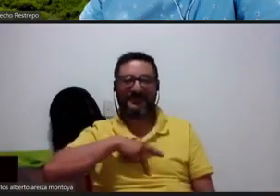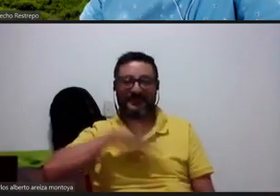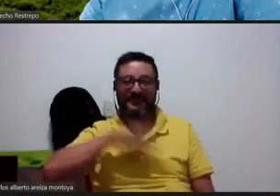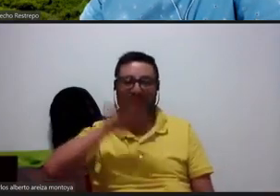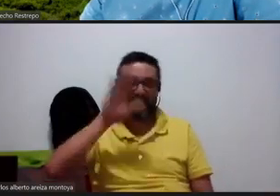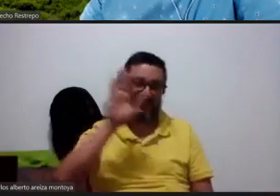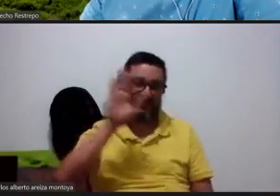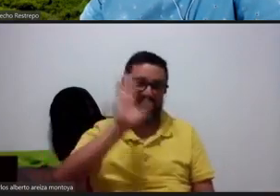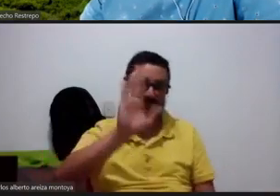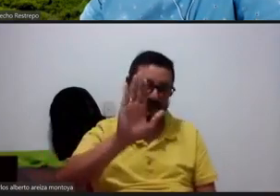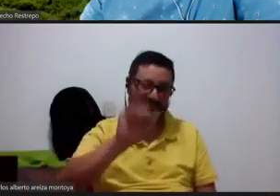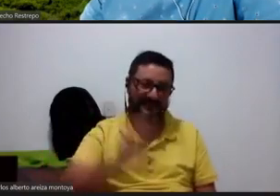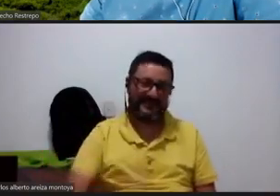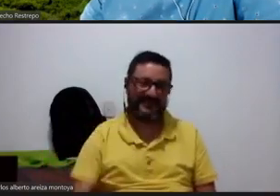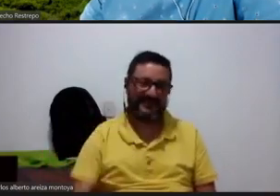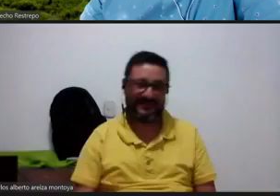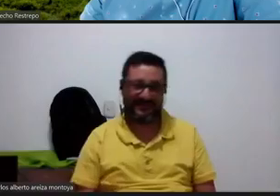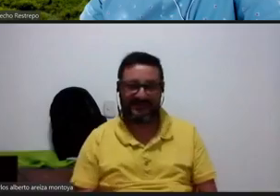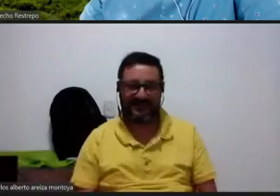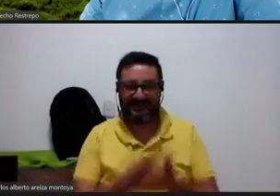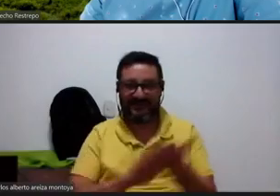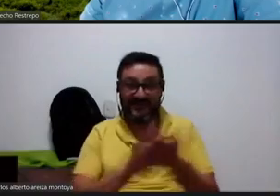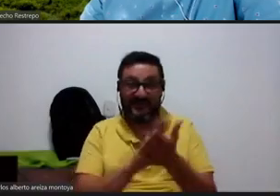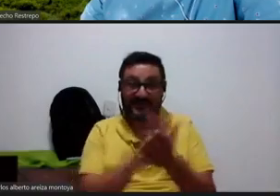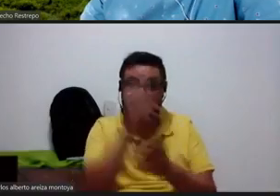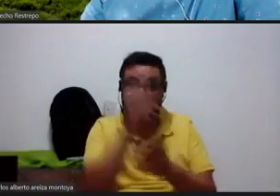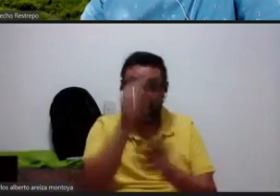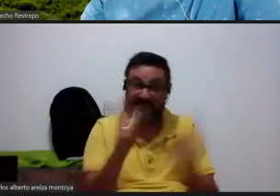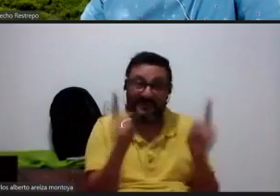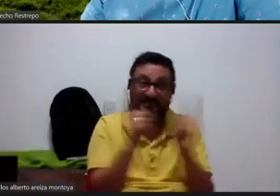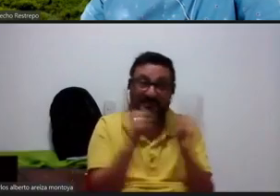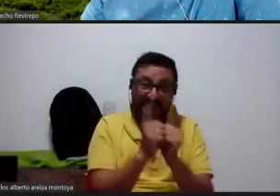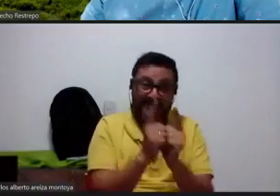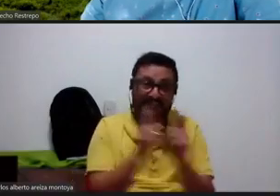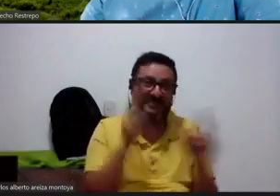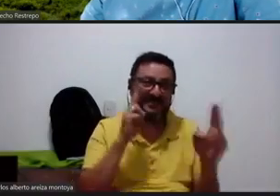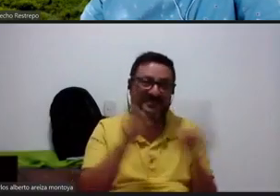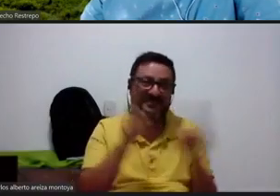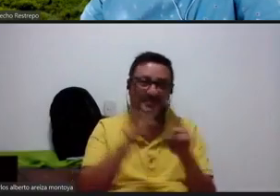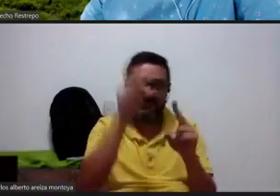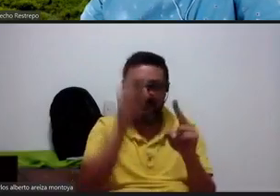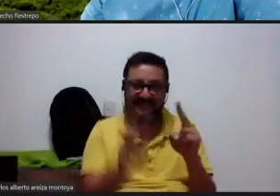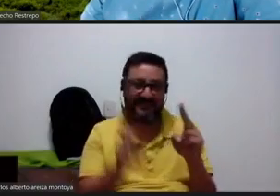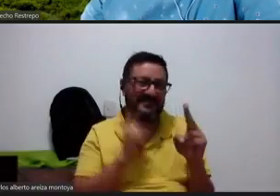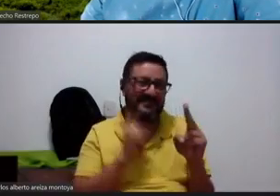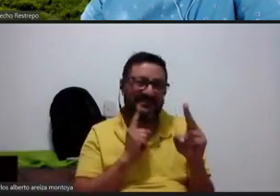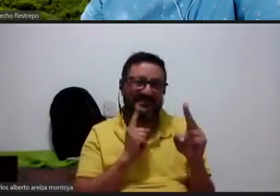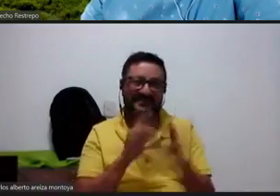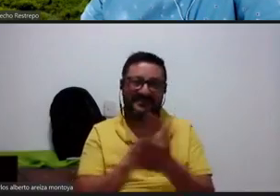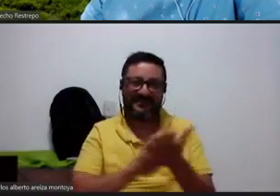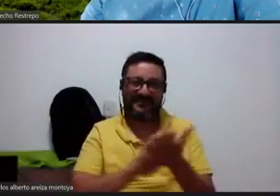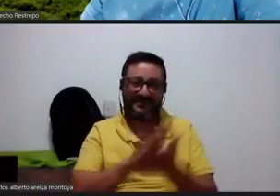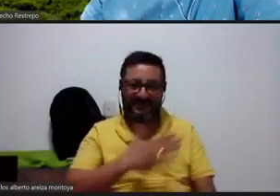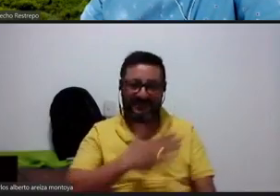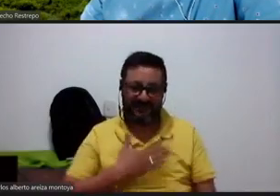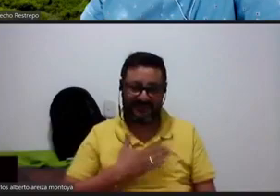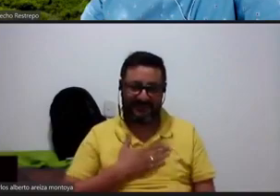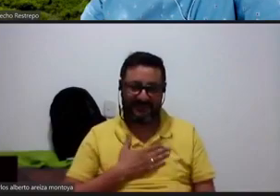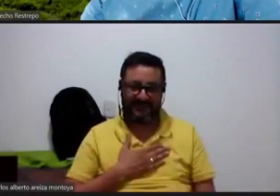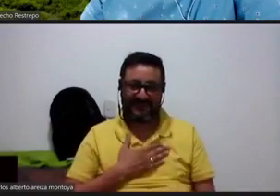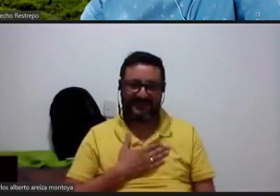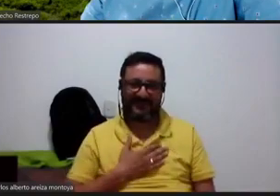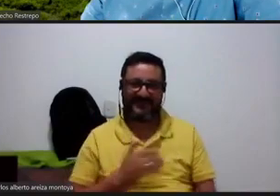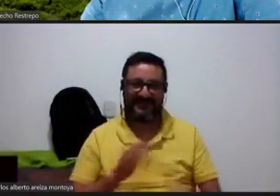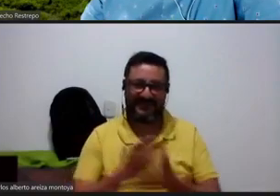nombre en lengua de señas para que cuando conozcas a una persona sorda le puedas decir, yo soy Sebastián, pero en lengua de